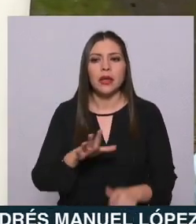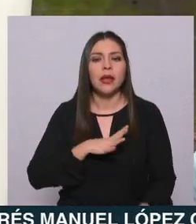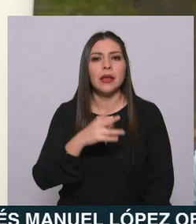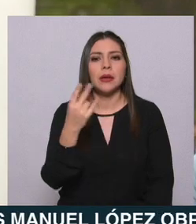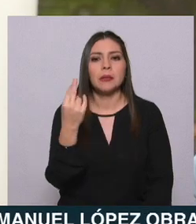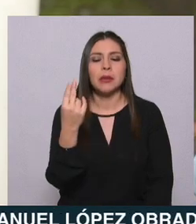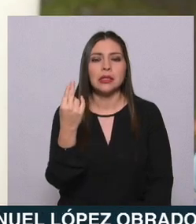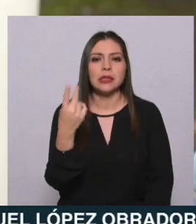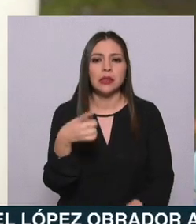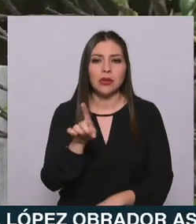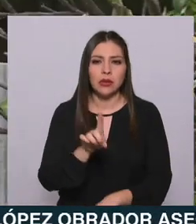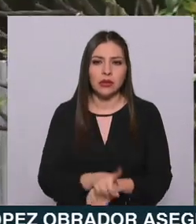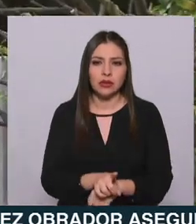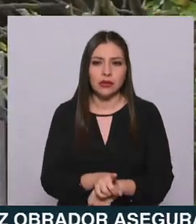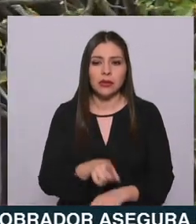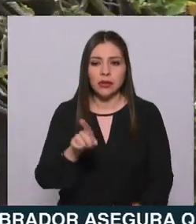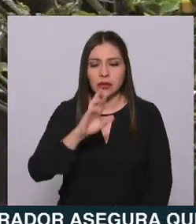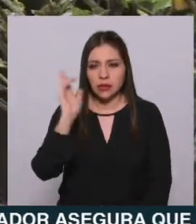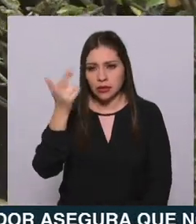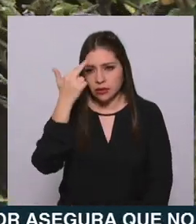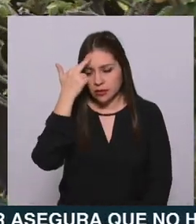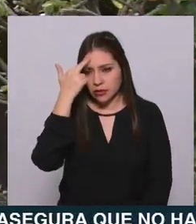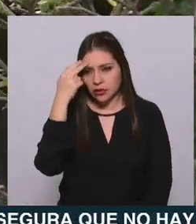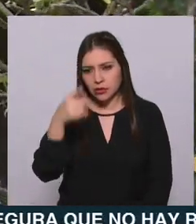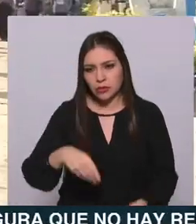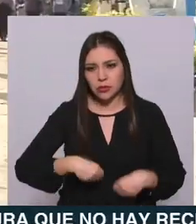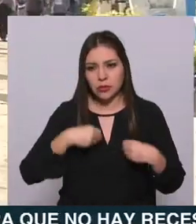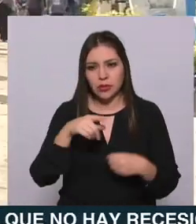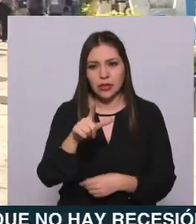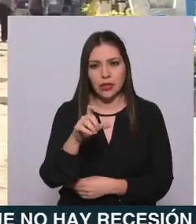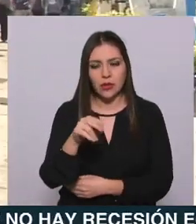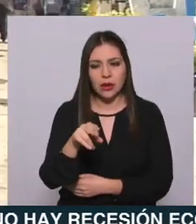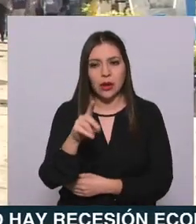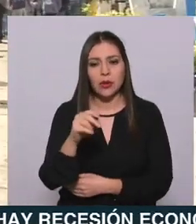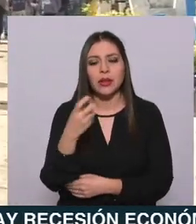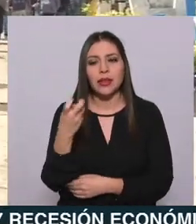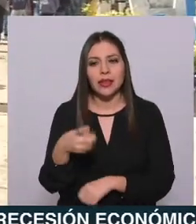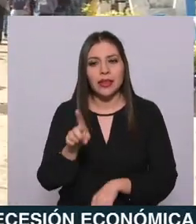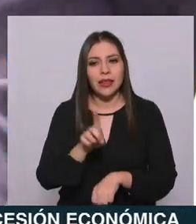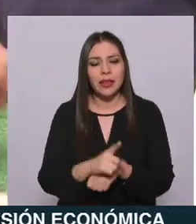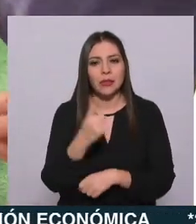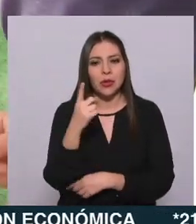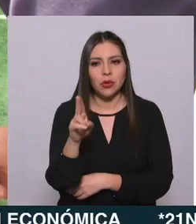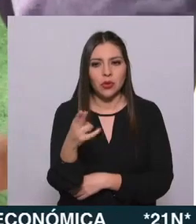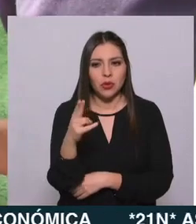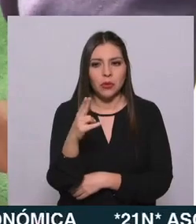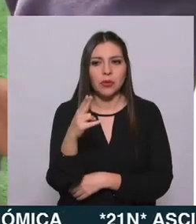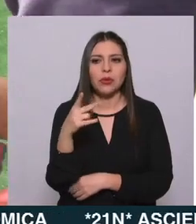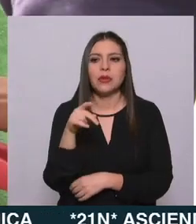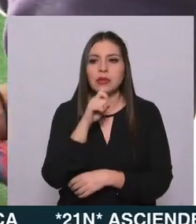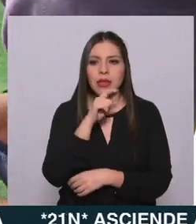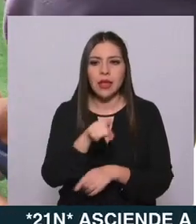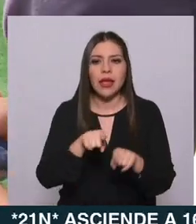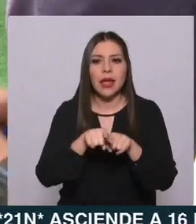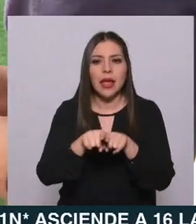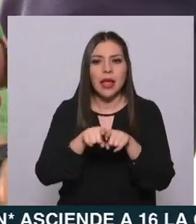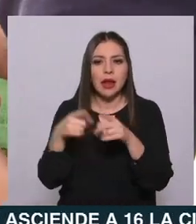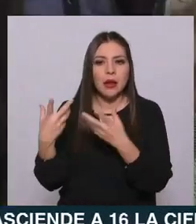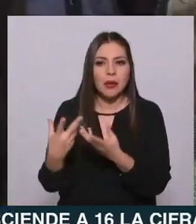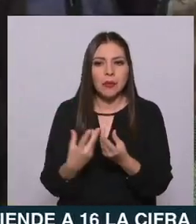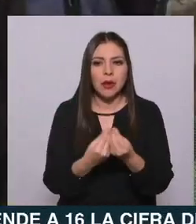la memoria de Leonardo Daniel, este 1 de noviembre, Día de Todos los Santos, también sus hermanos lo